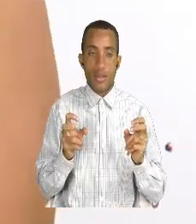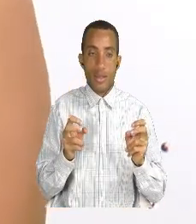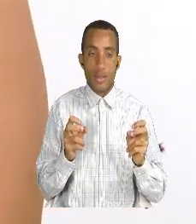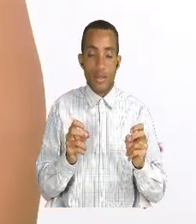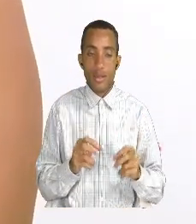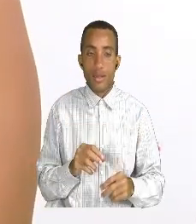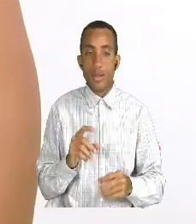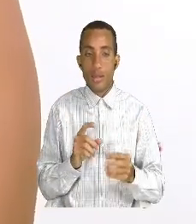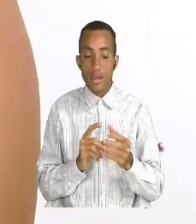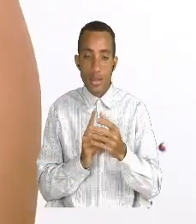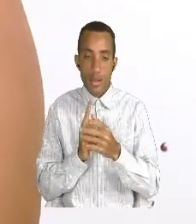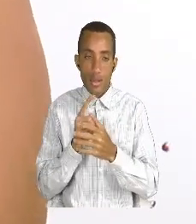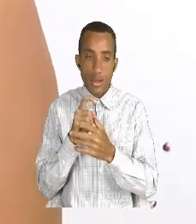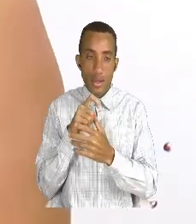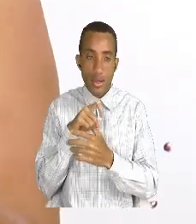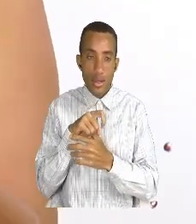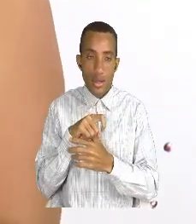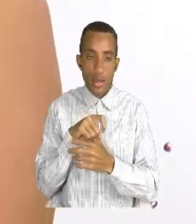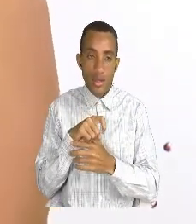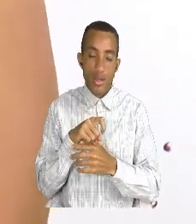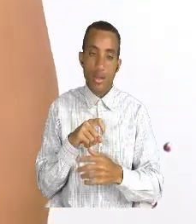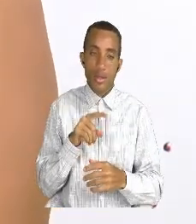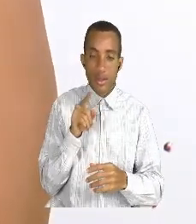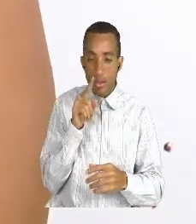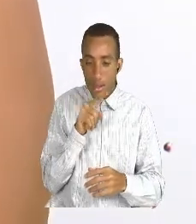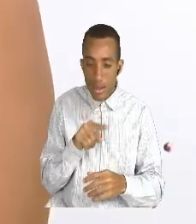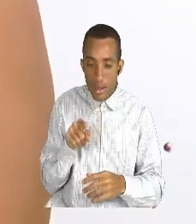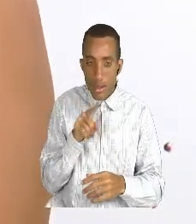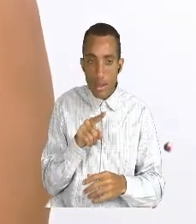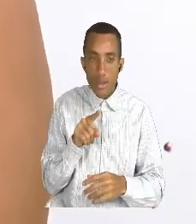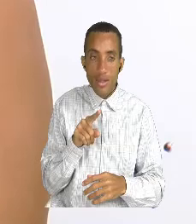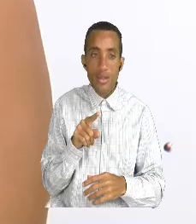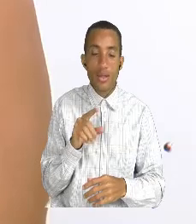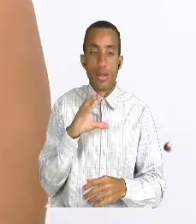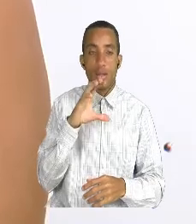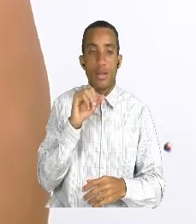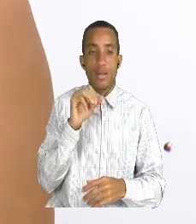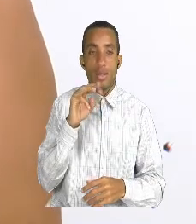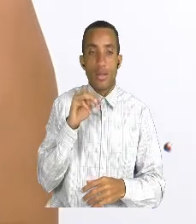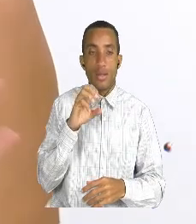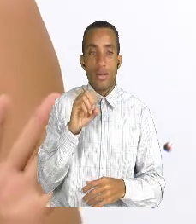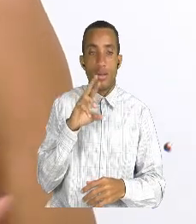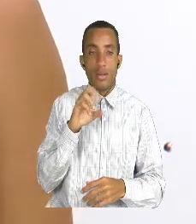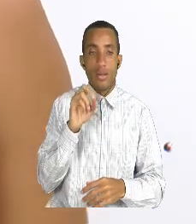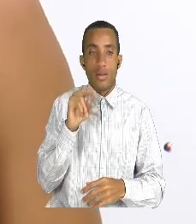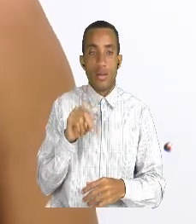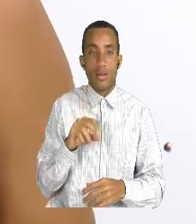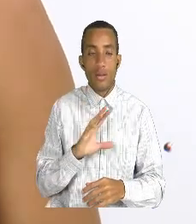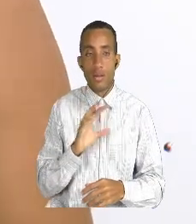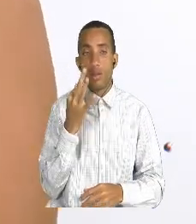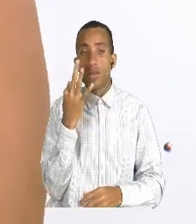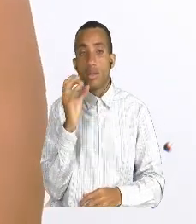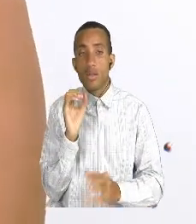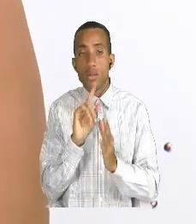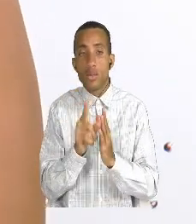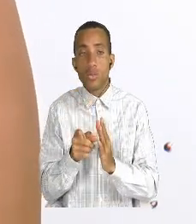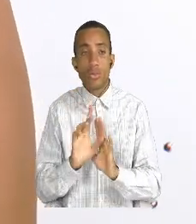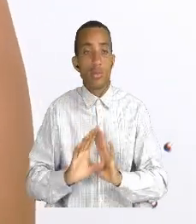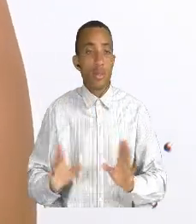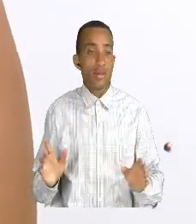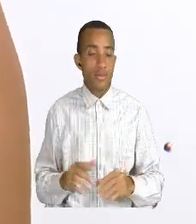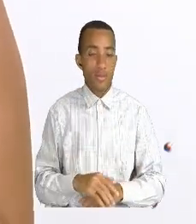veces en casa quieren hacerlo pero no pueden. Bueno, muy pendientes, papel y lápiz, para que estén ahí conectaditos con nosotros. Es solo media horita de programa que todos los días tenemos